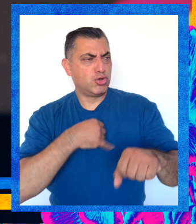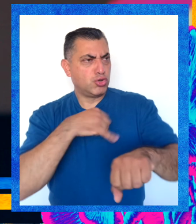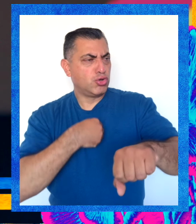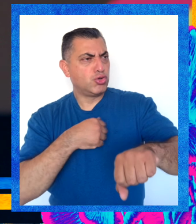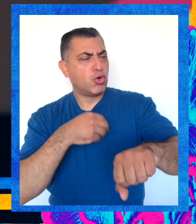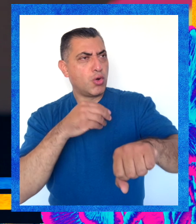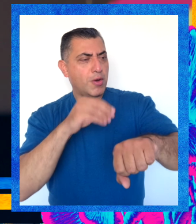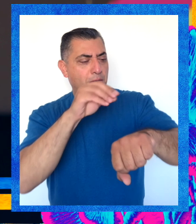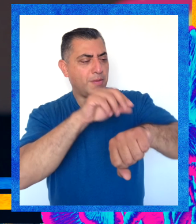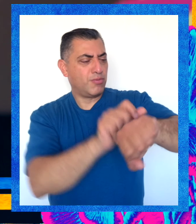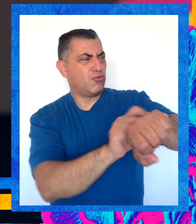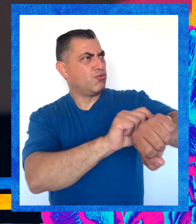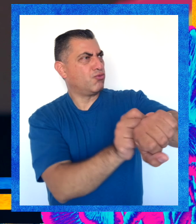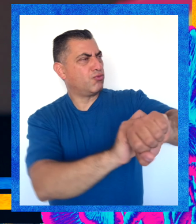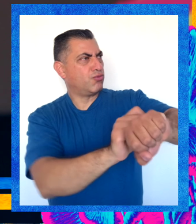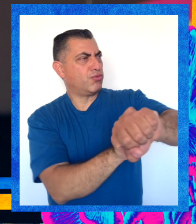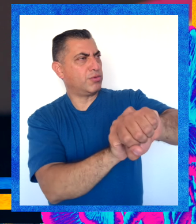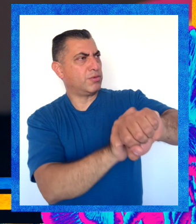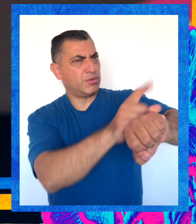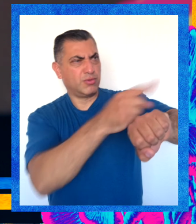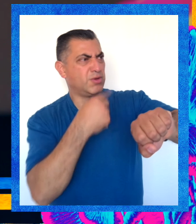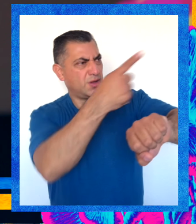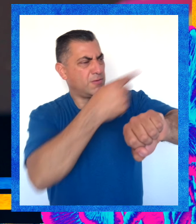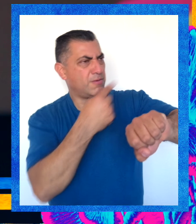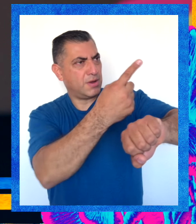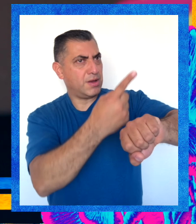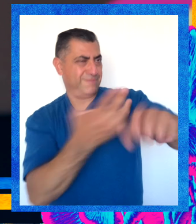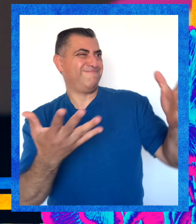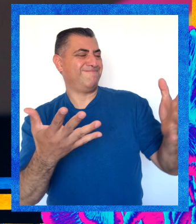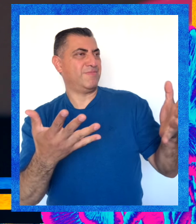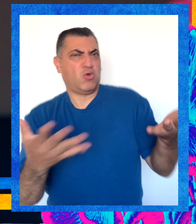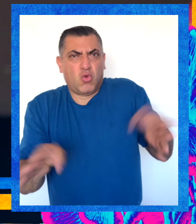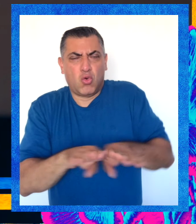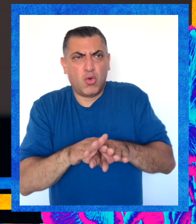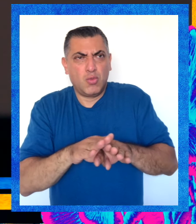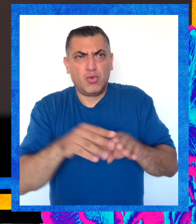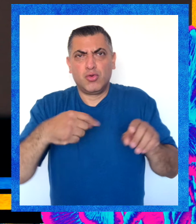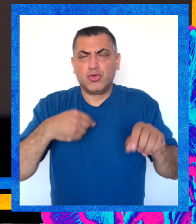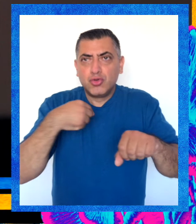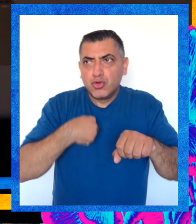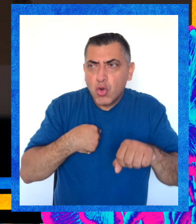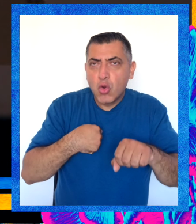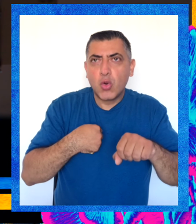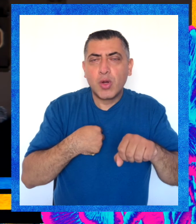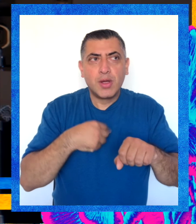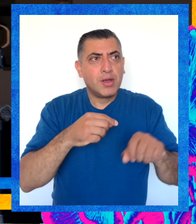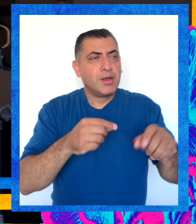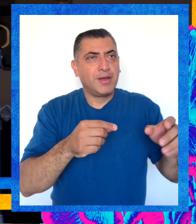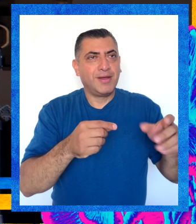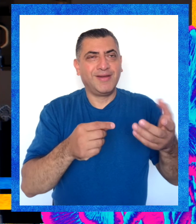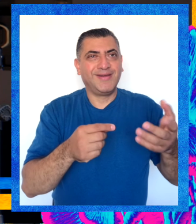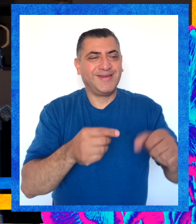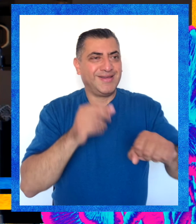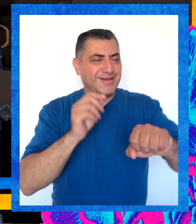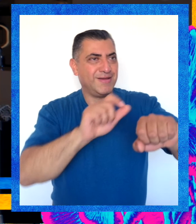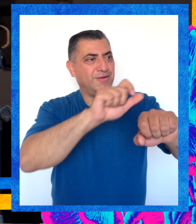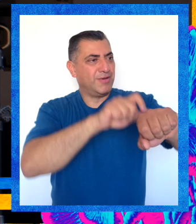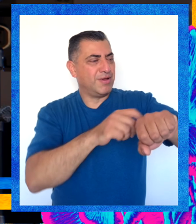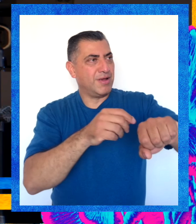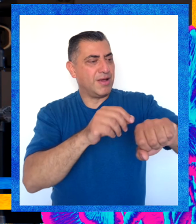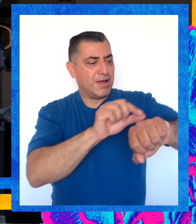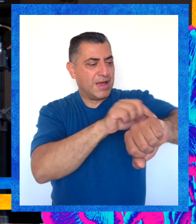justo lo logra usted sé lo que son las cosas yo ajustó lo que es basado en lo que ustedes anuncian